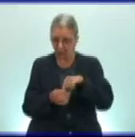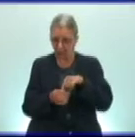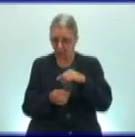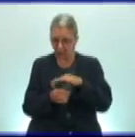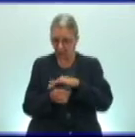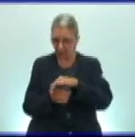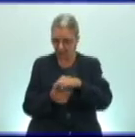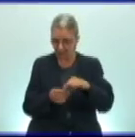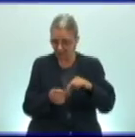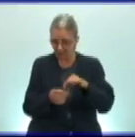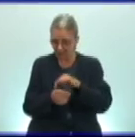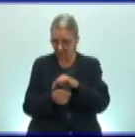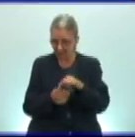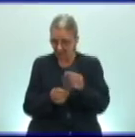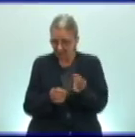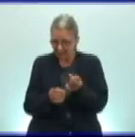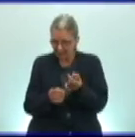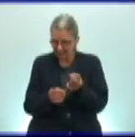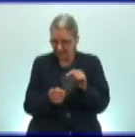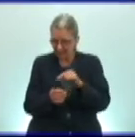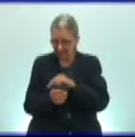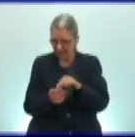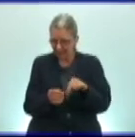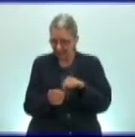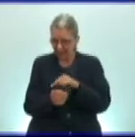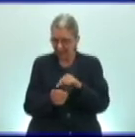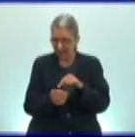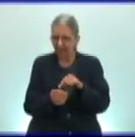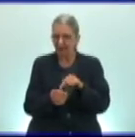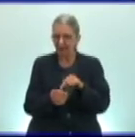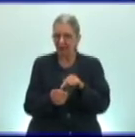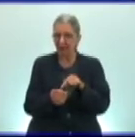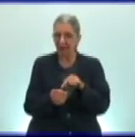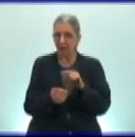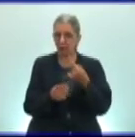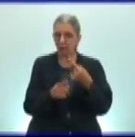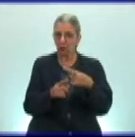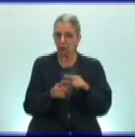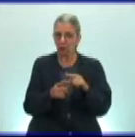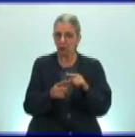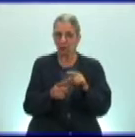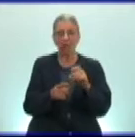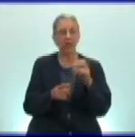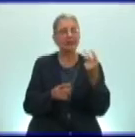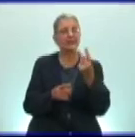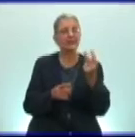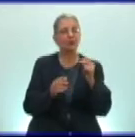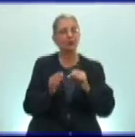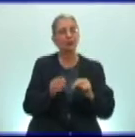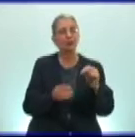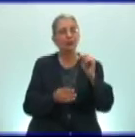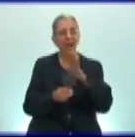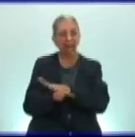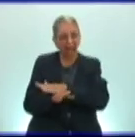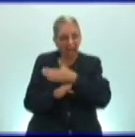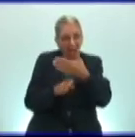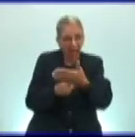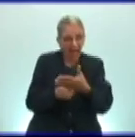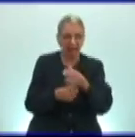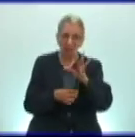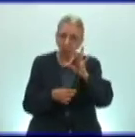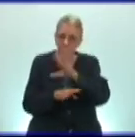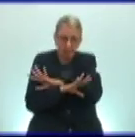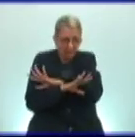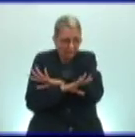el salto electrónico y se ubican entonces en el segundo nivel. Pero ¿cuántos electrones se pueden ubicar en el segundo nivel? Bueno, recuerden